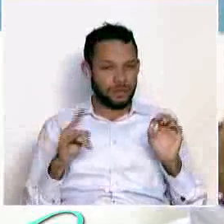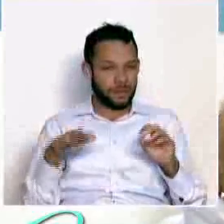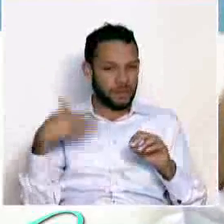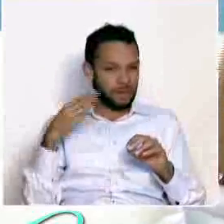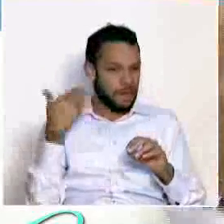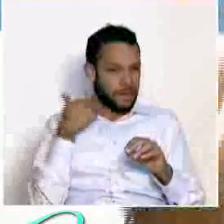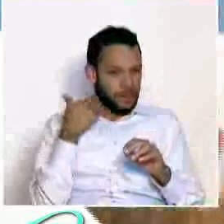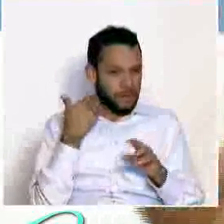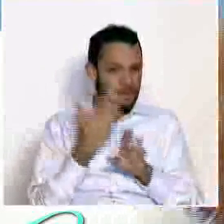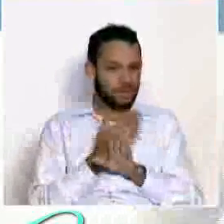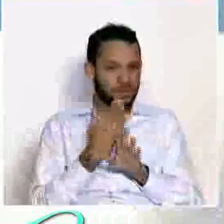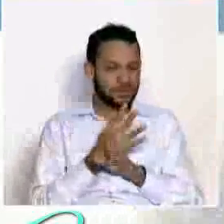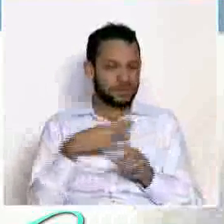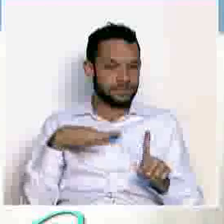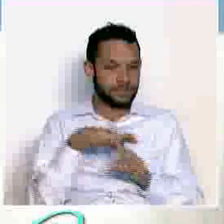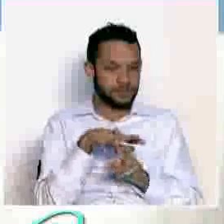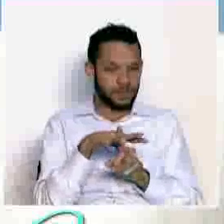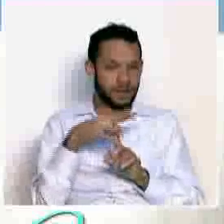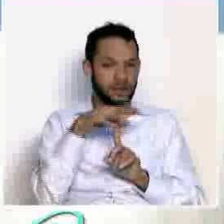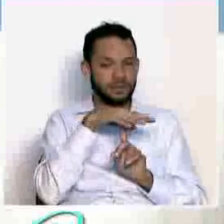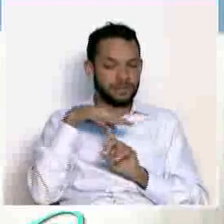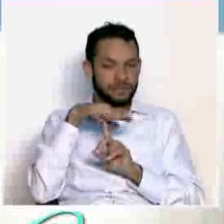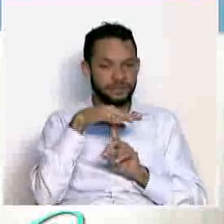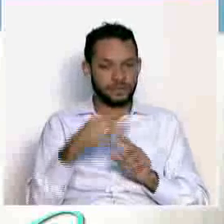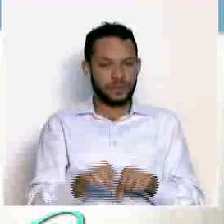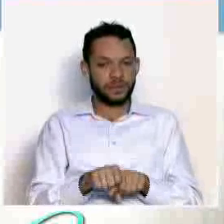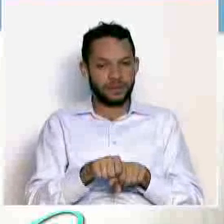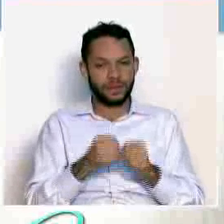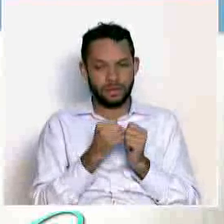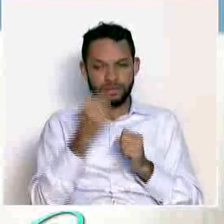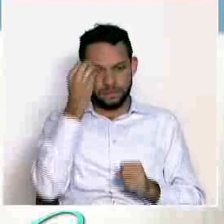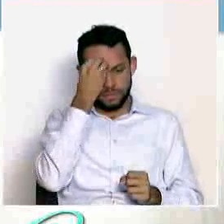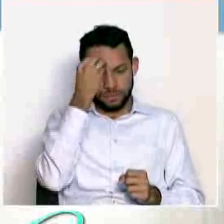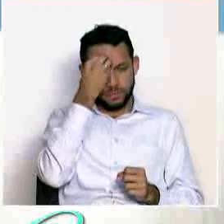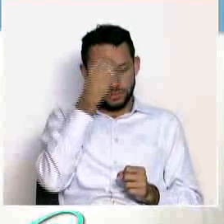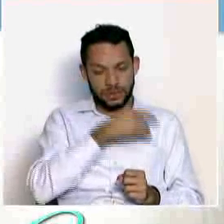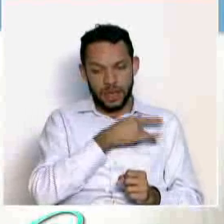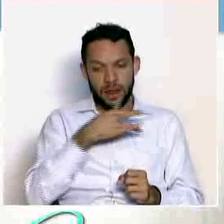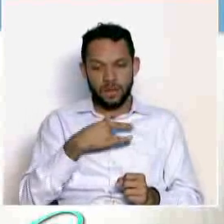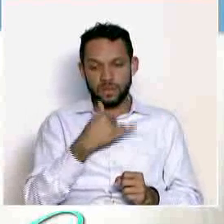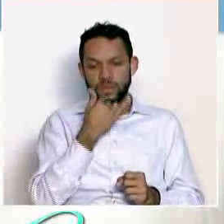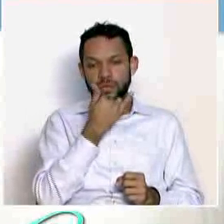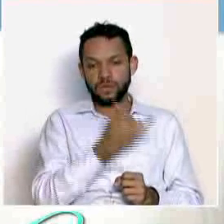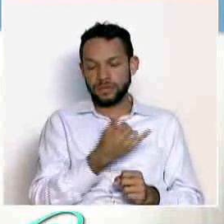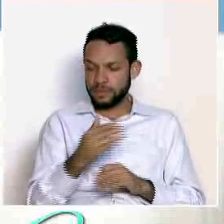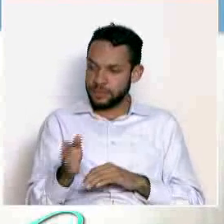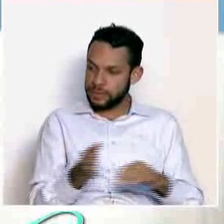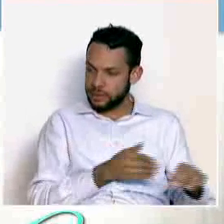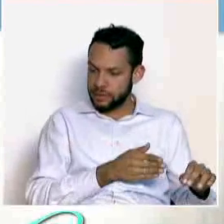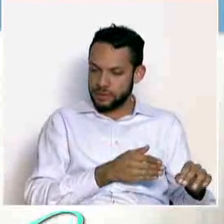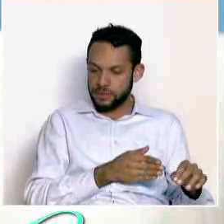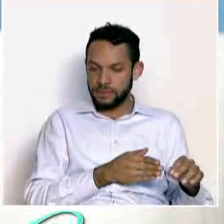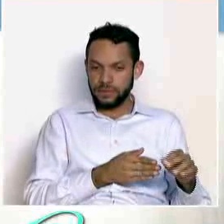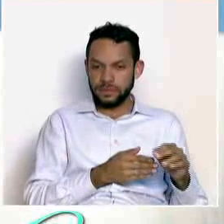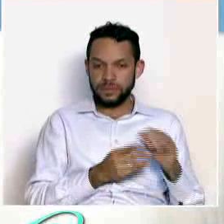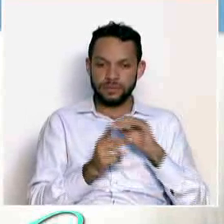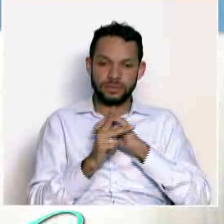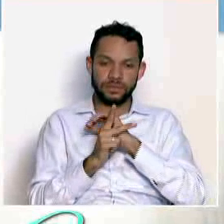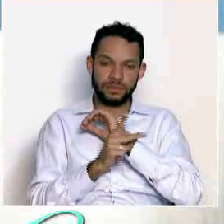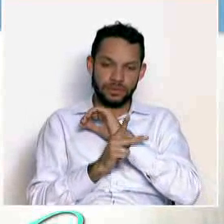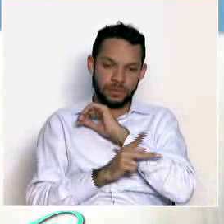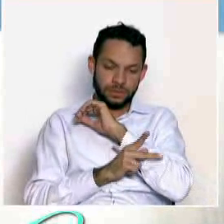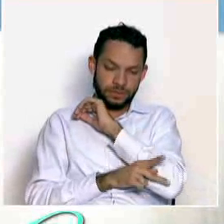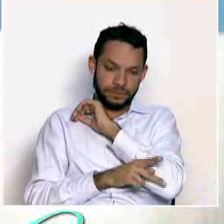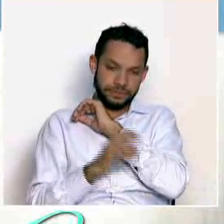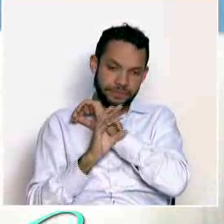secuelas vuelven a generar ciertos disturbios a nivel de la salud. La psicología clínica